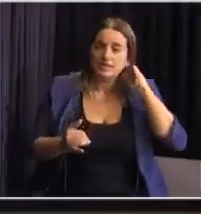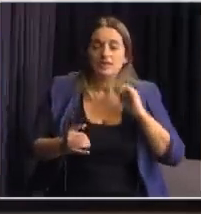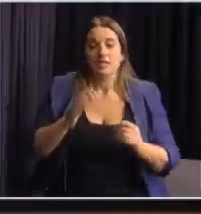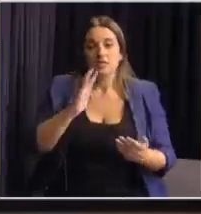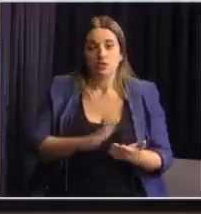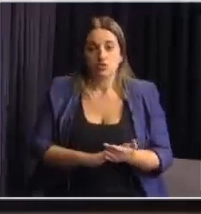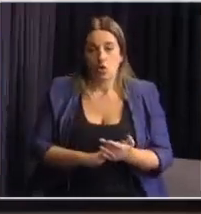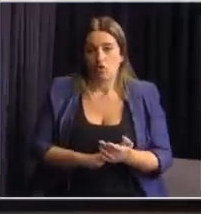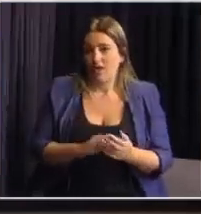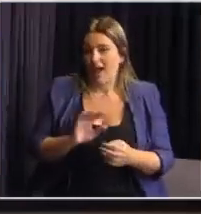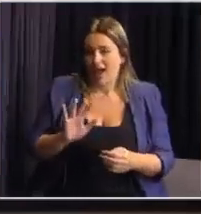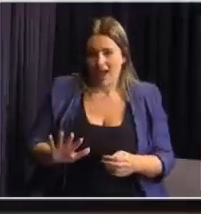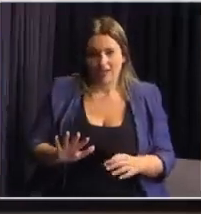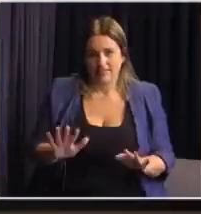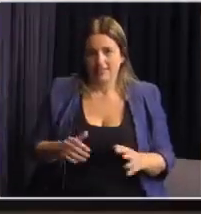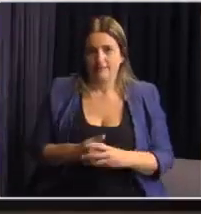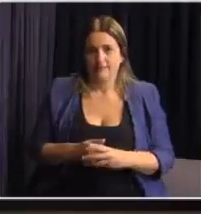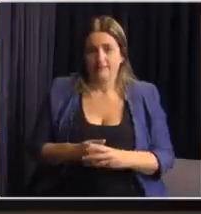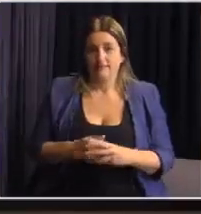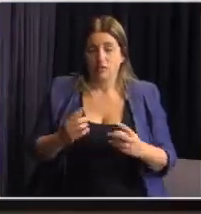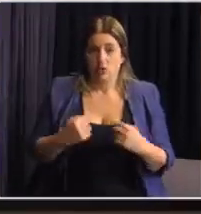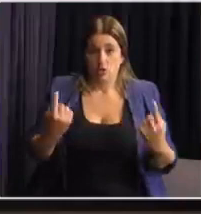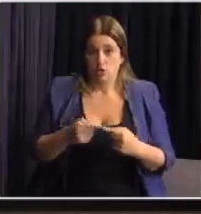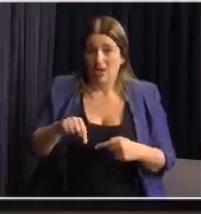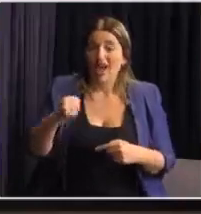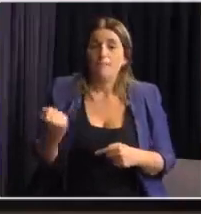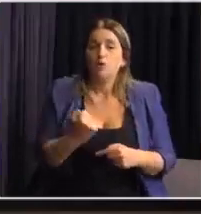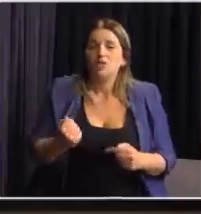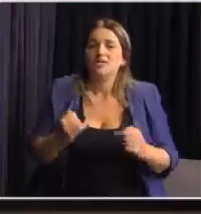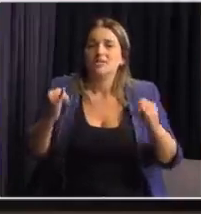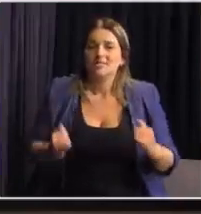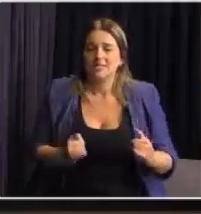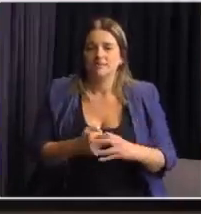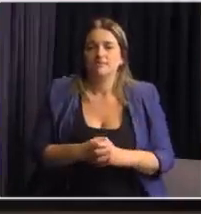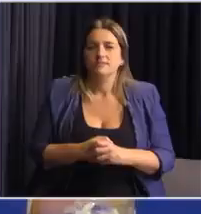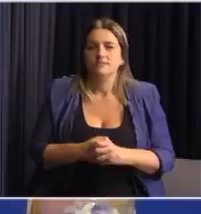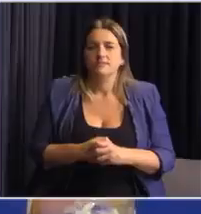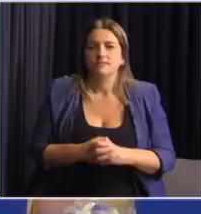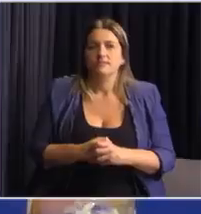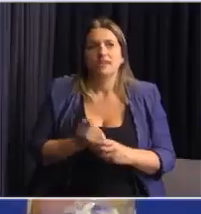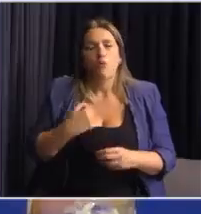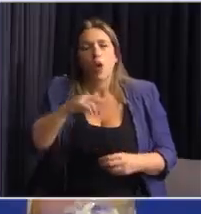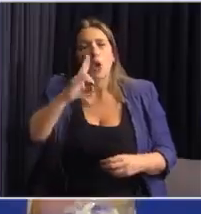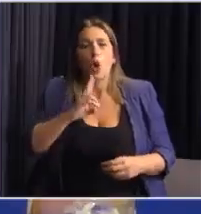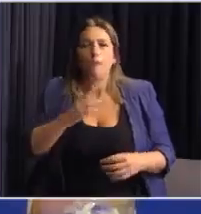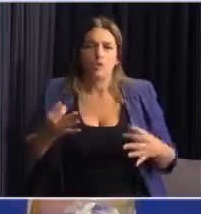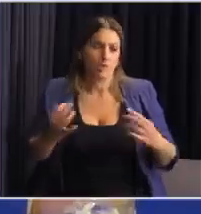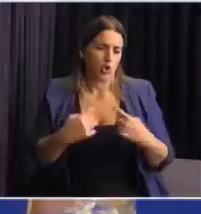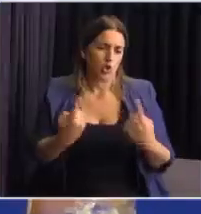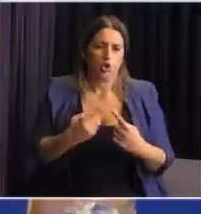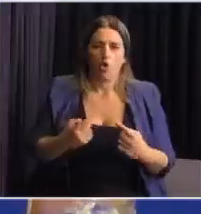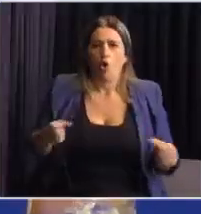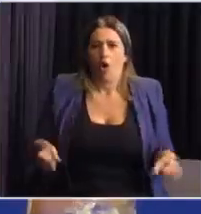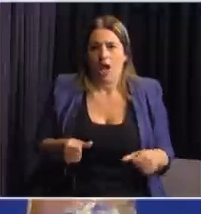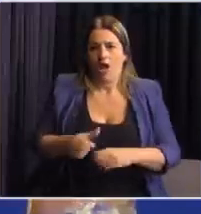de inercial también. Es decir, acá lo importante es el comportamiento de todos frente a esta circunstancia